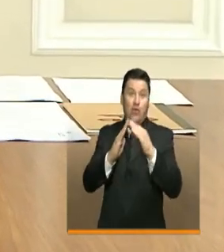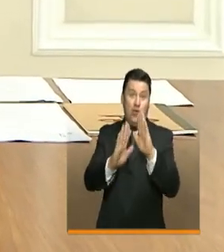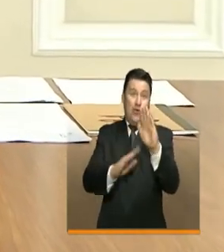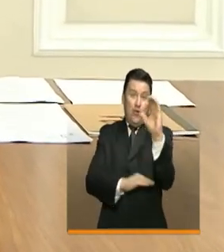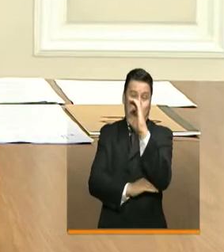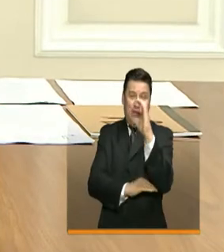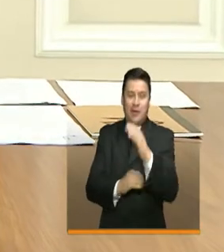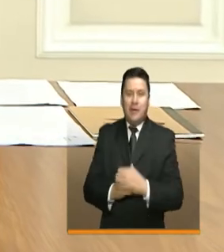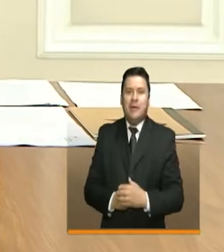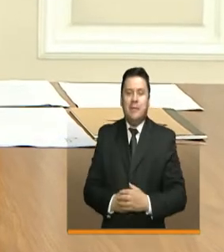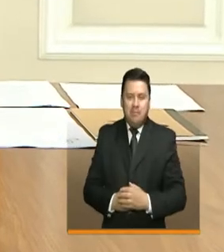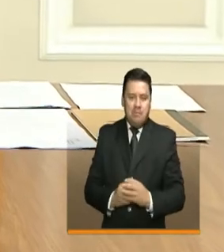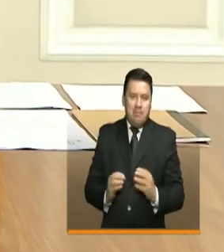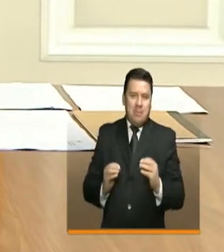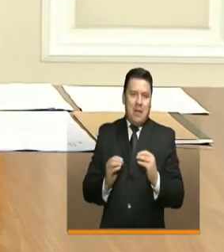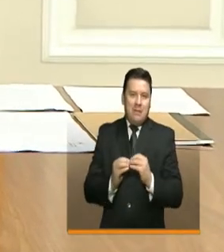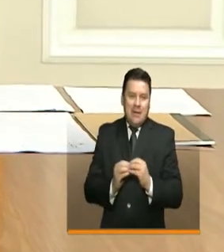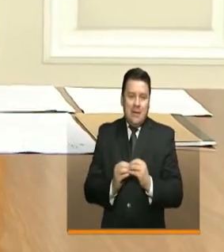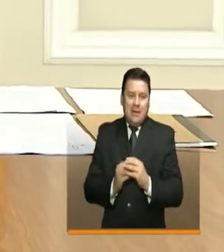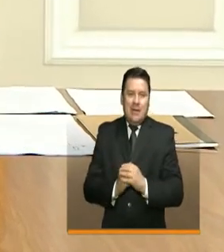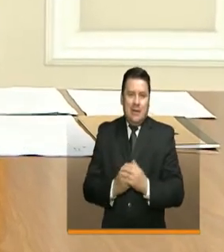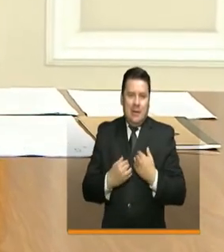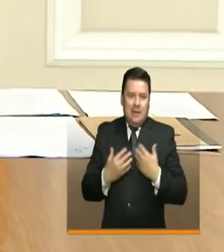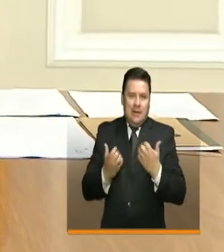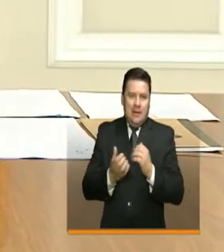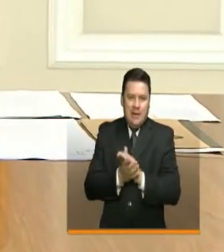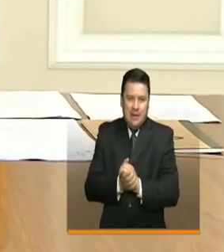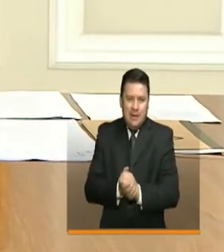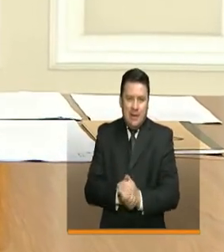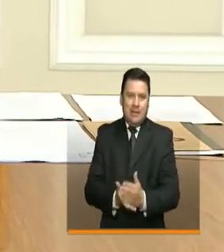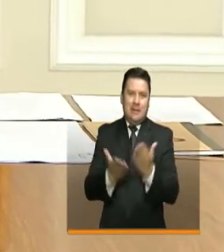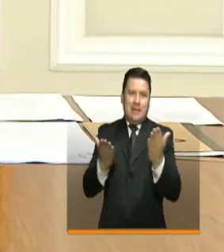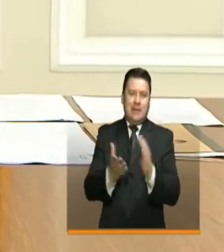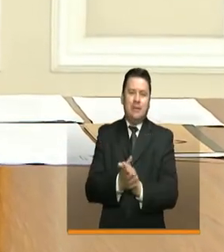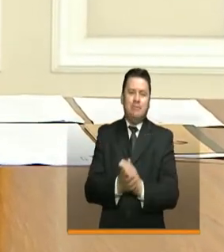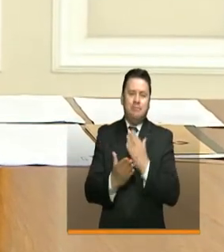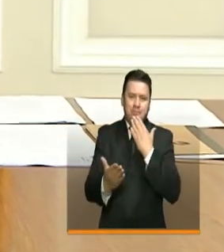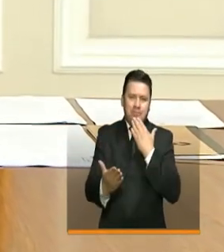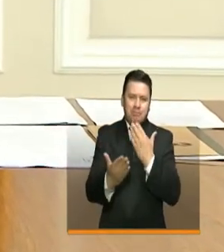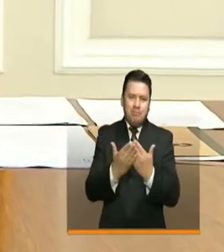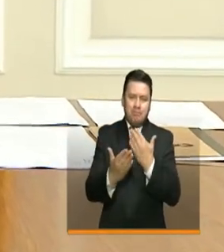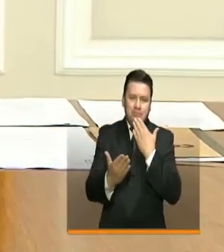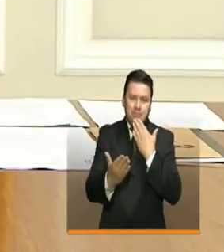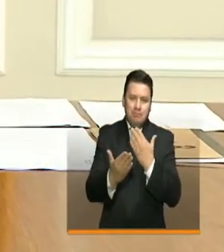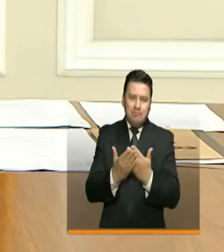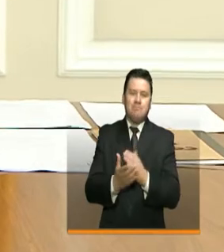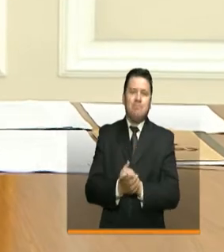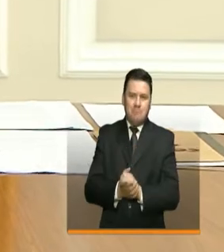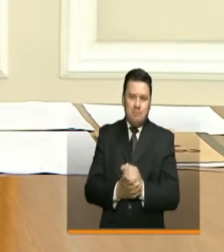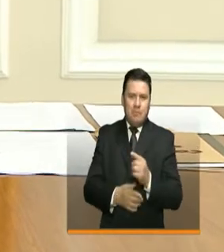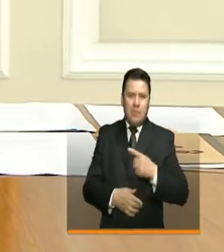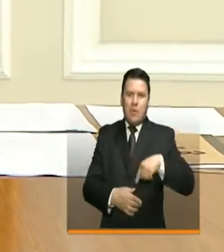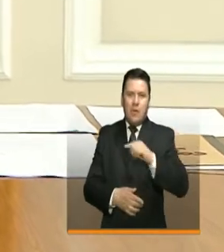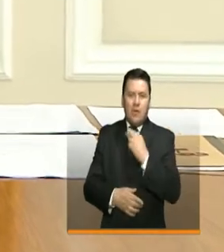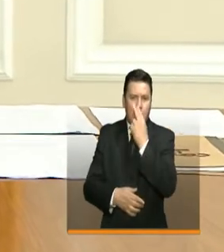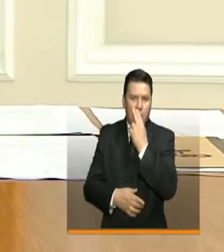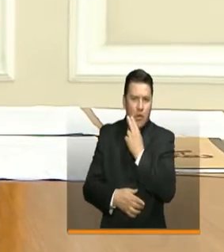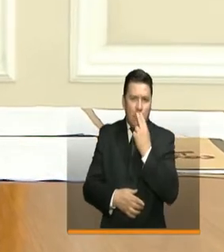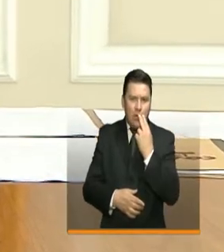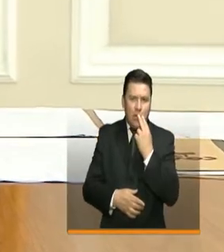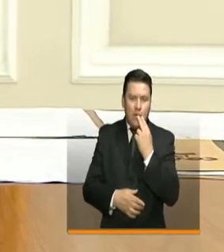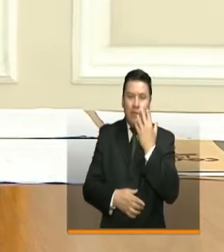colombianos. Y una vez más, quiero saludarlos agradeciéndoles que estén cumpliendo